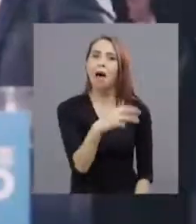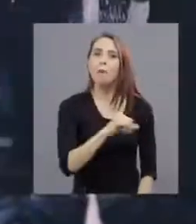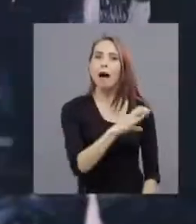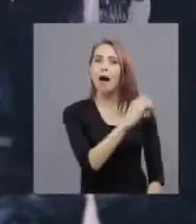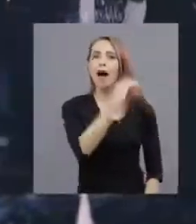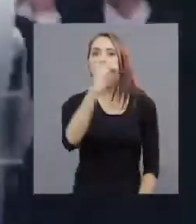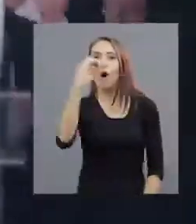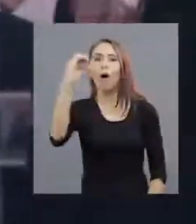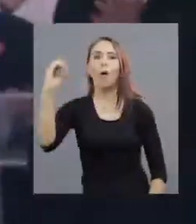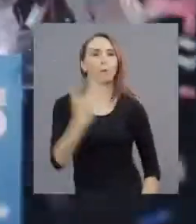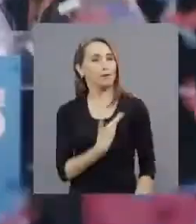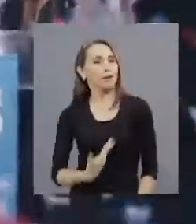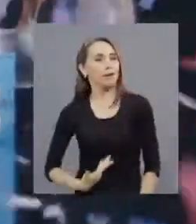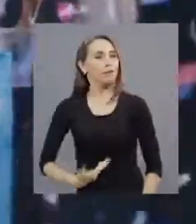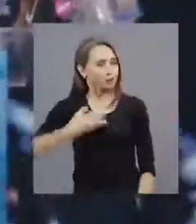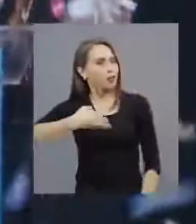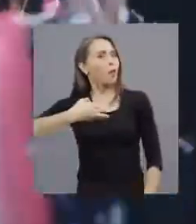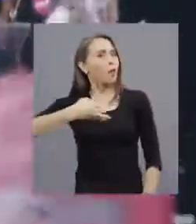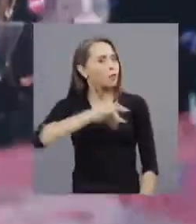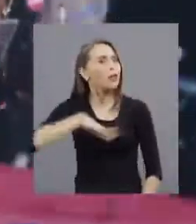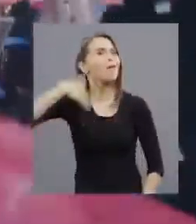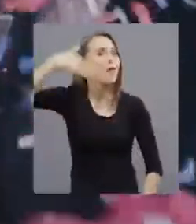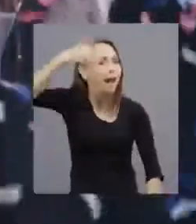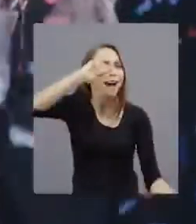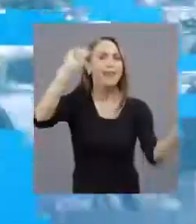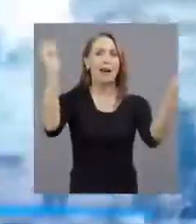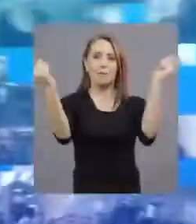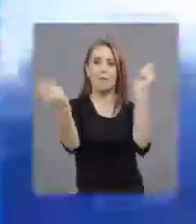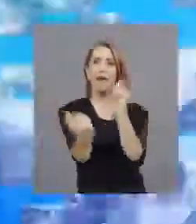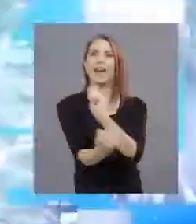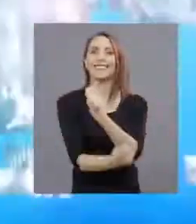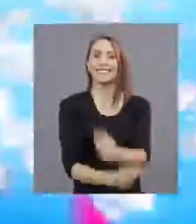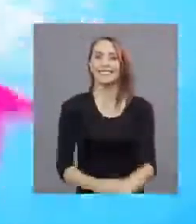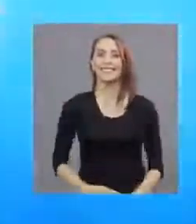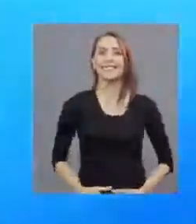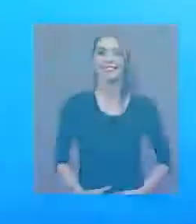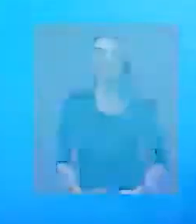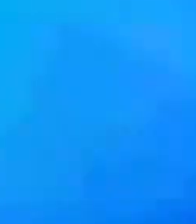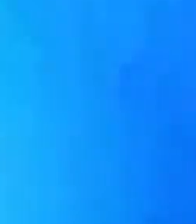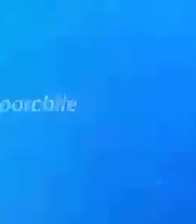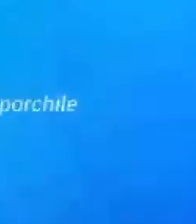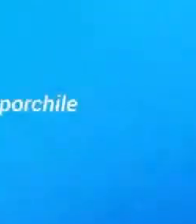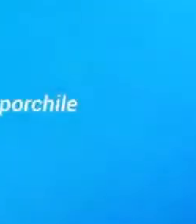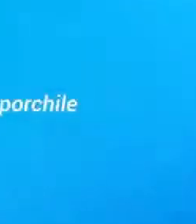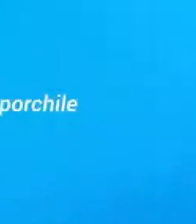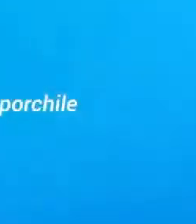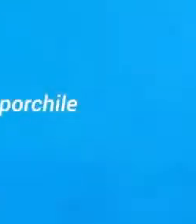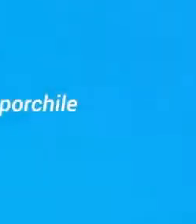presidente. Te aseguro, Chile cambiará. Chile